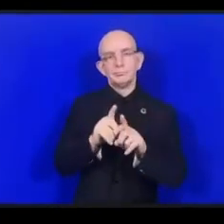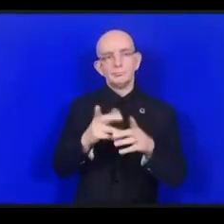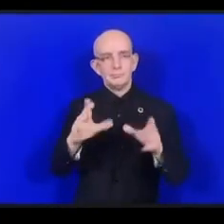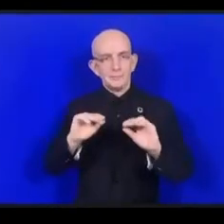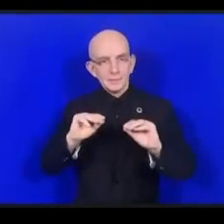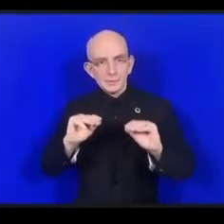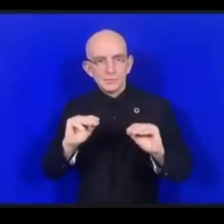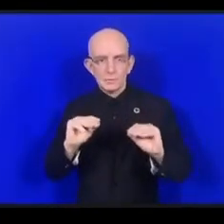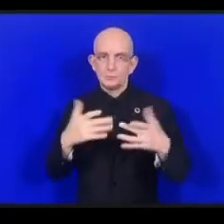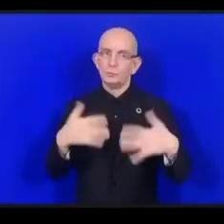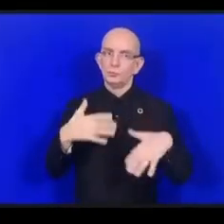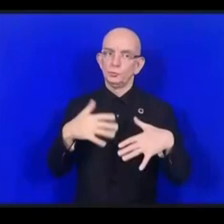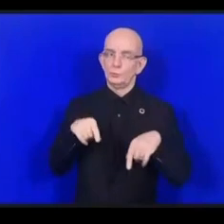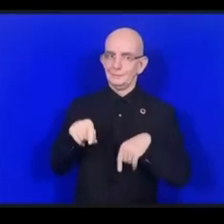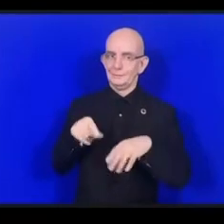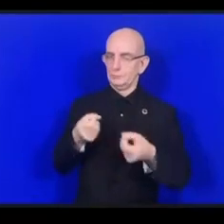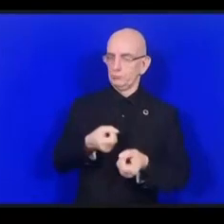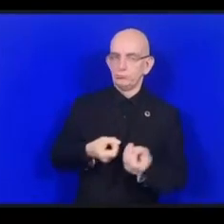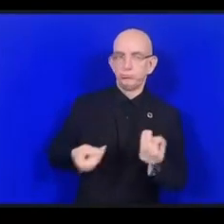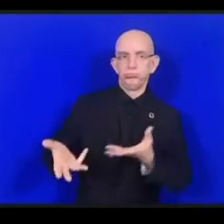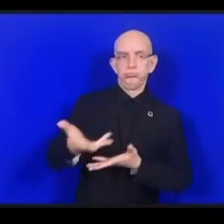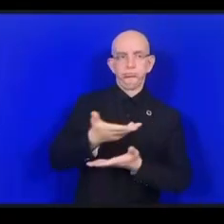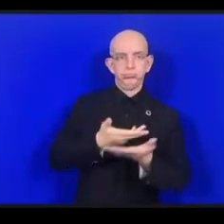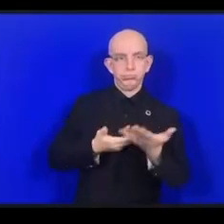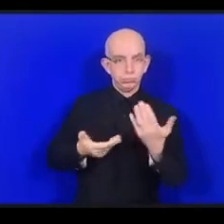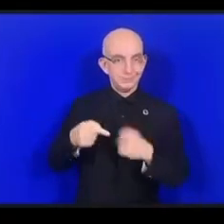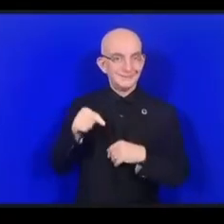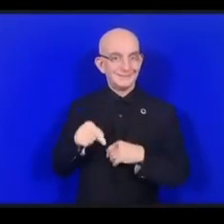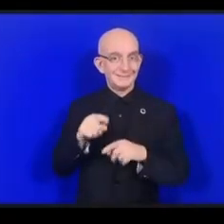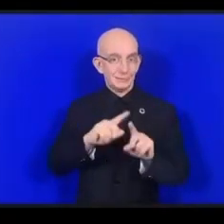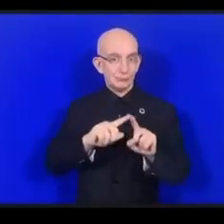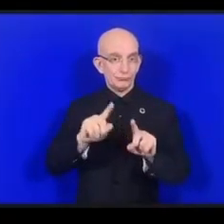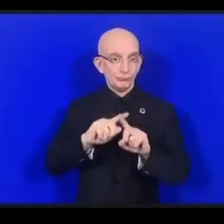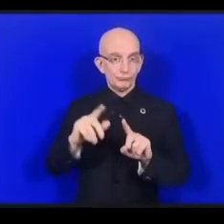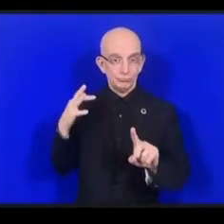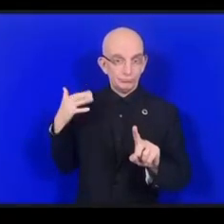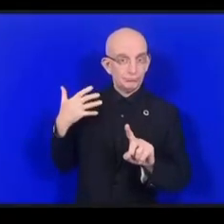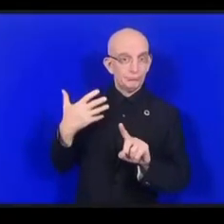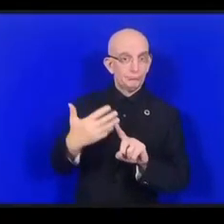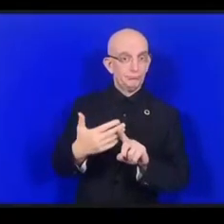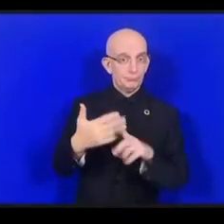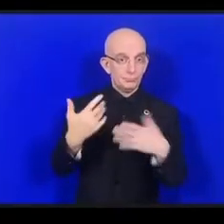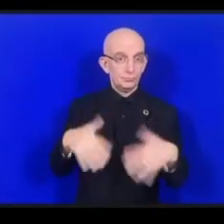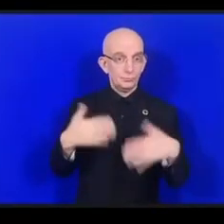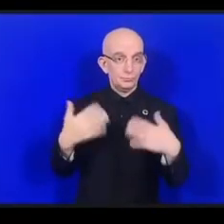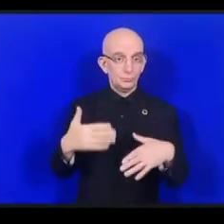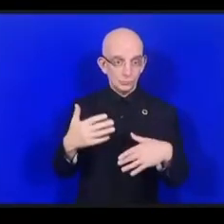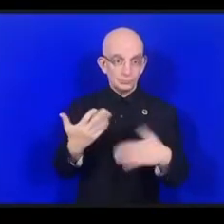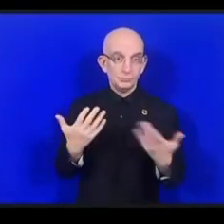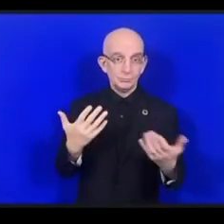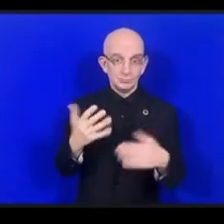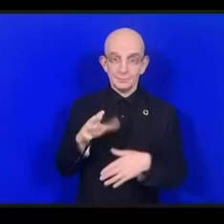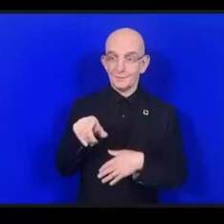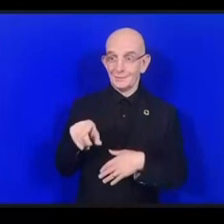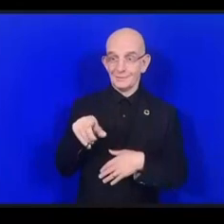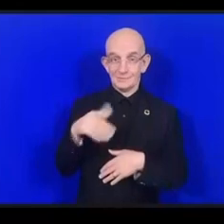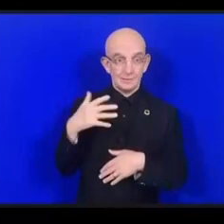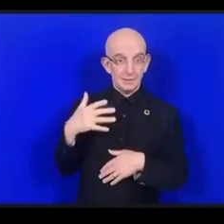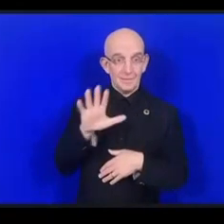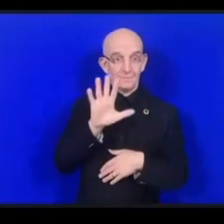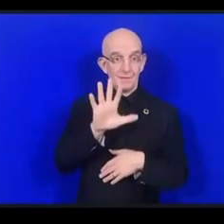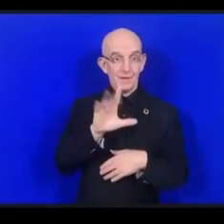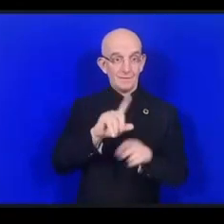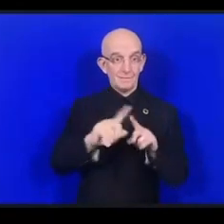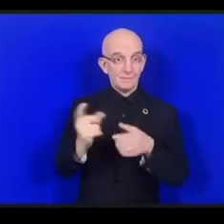es es muy activa se lanzó la semana antes de que empezara la pandemia y por lo tanto gran parte del trabajo